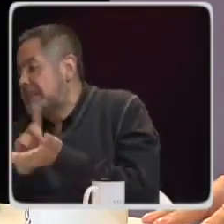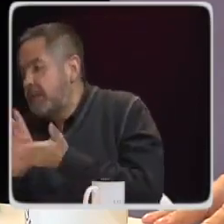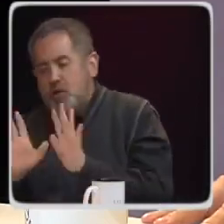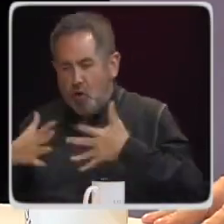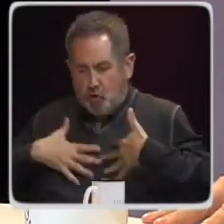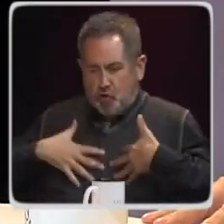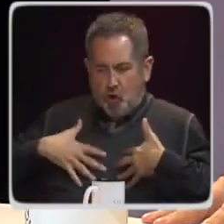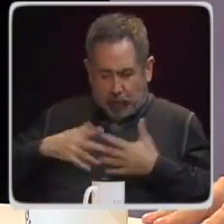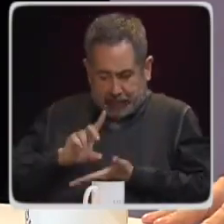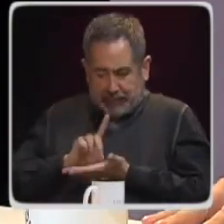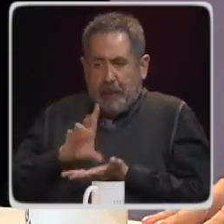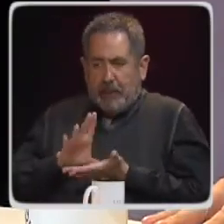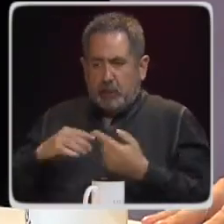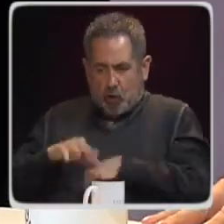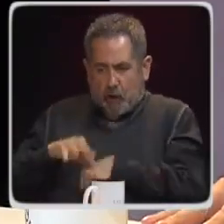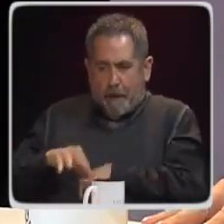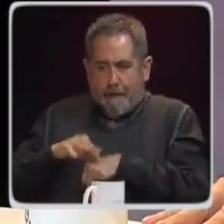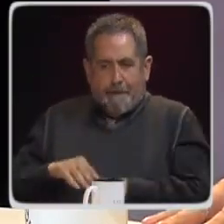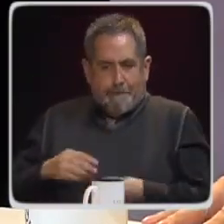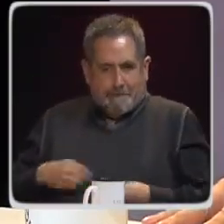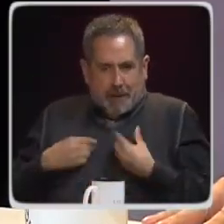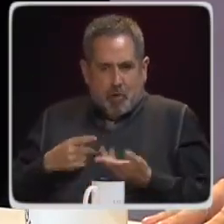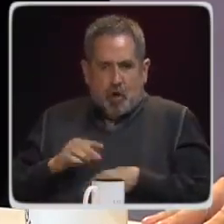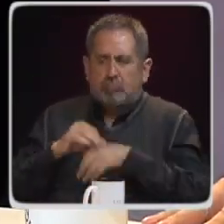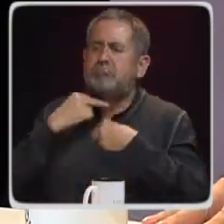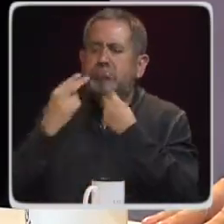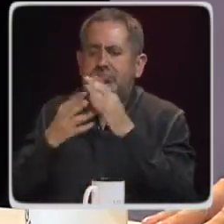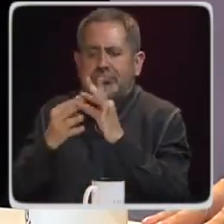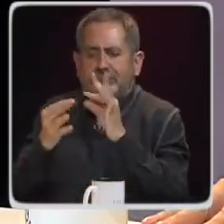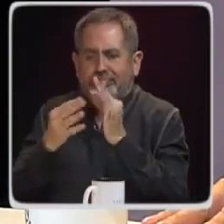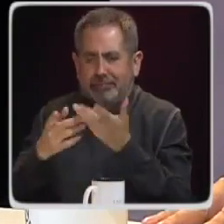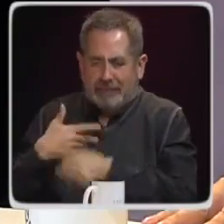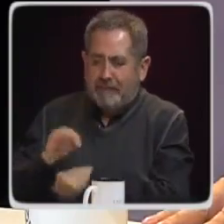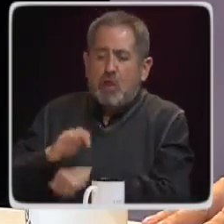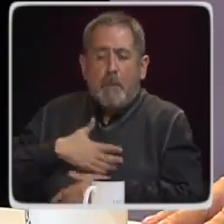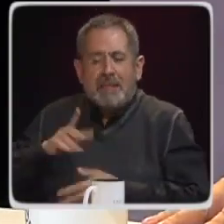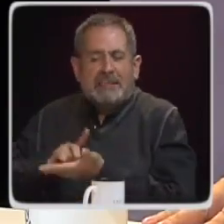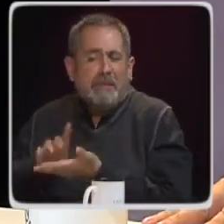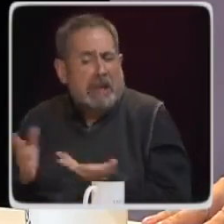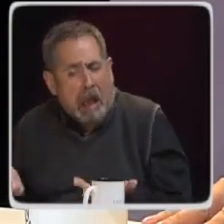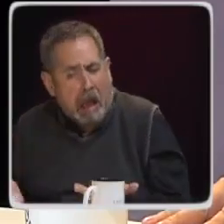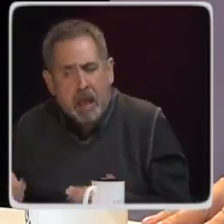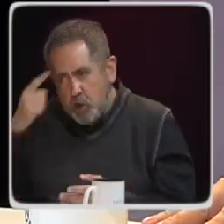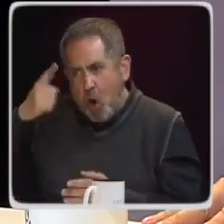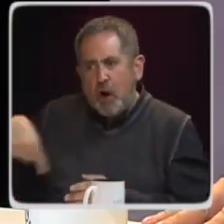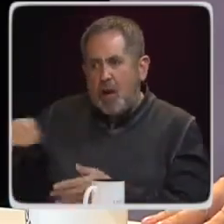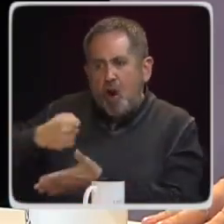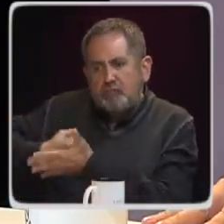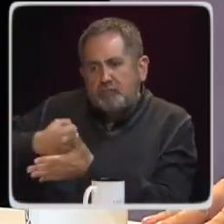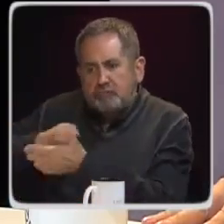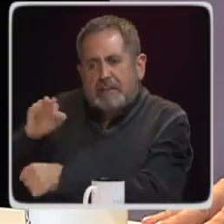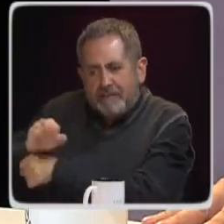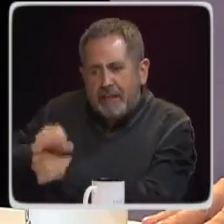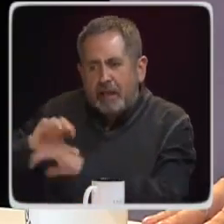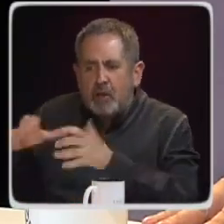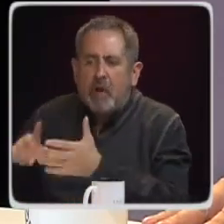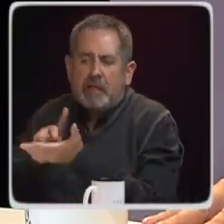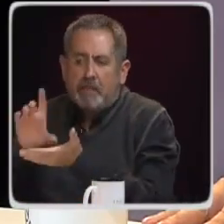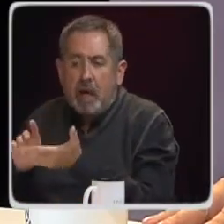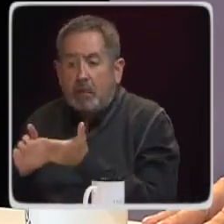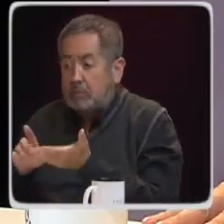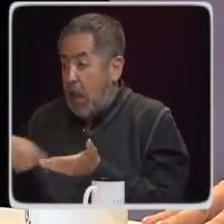los resultados concretos. Entonces, ese es como el primer paso. Y el segundo paso es lo que actualmente la Cámara ha